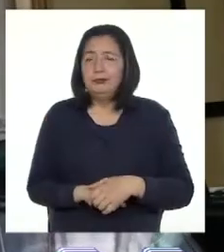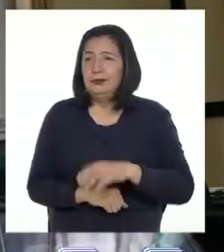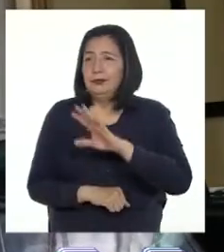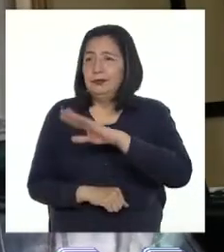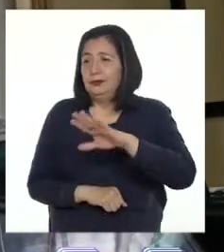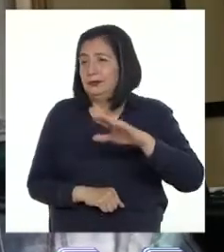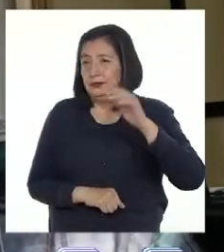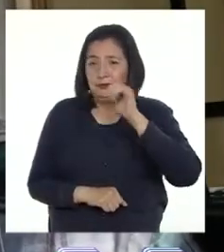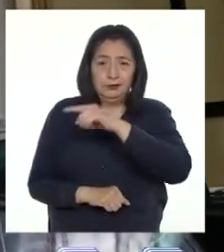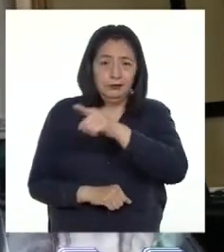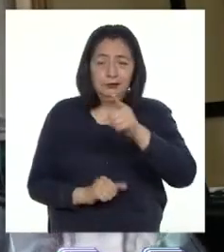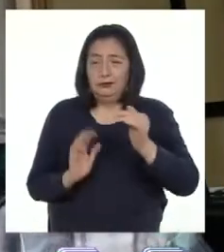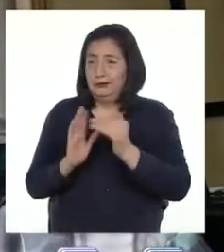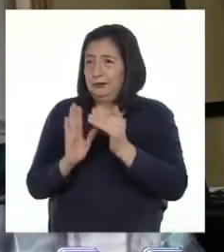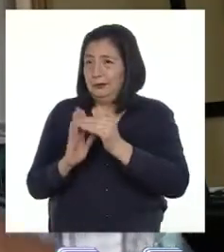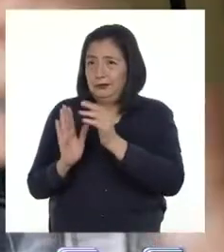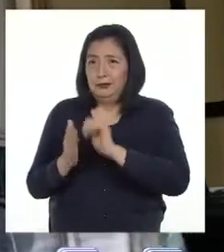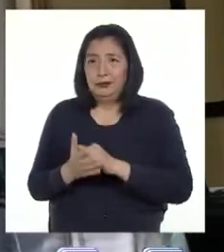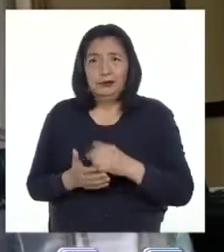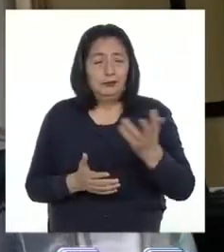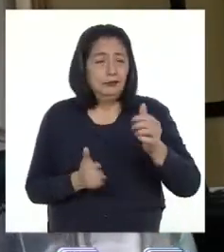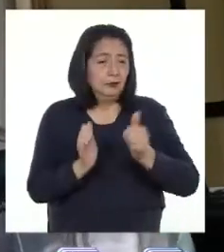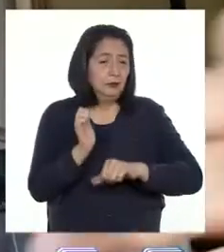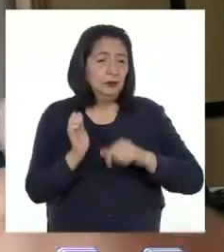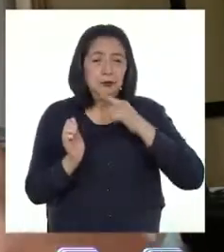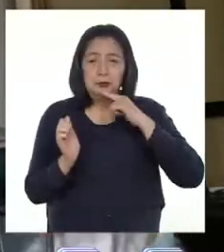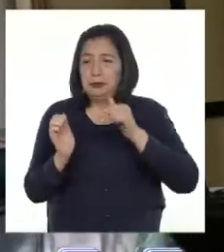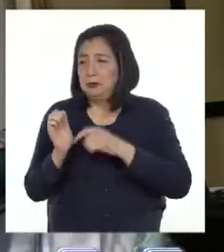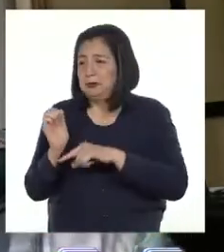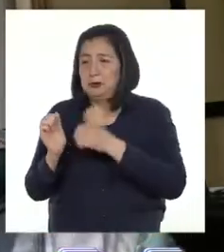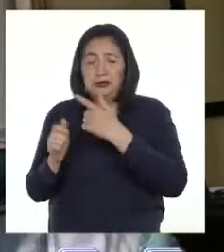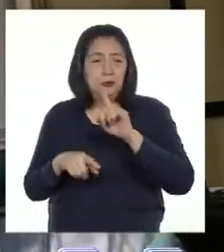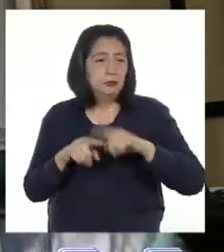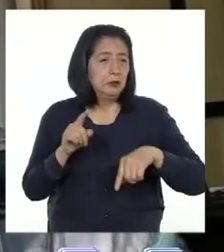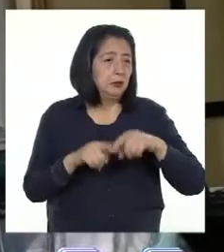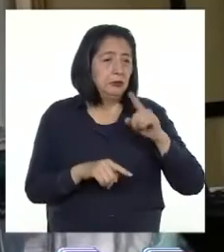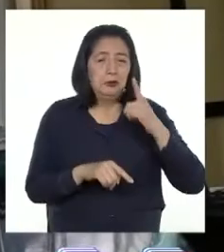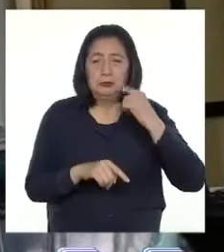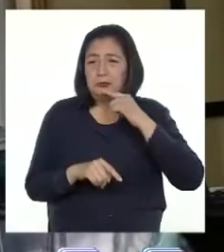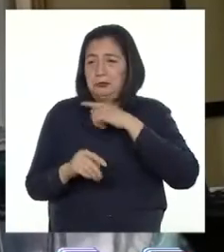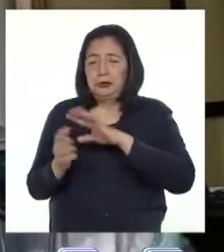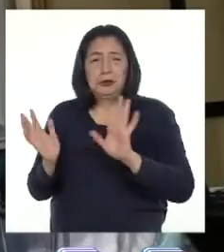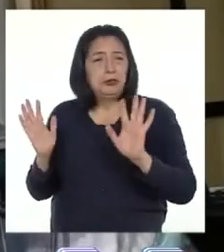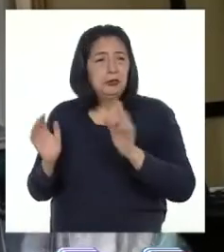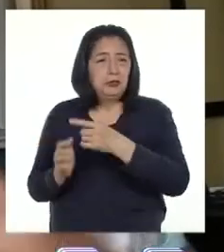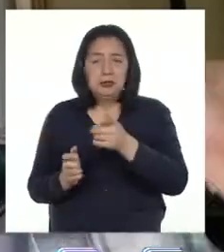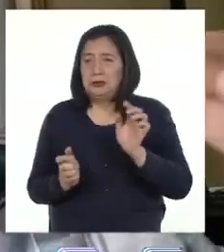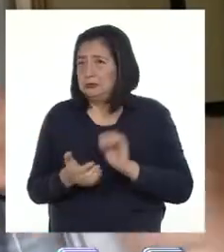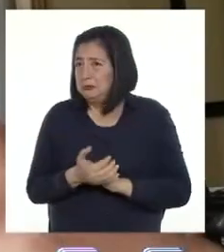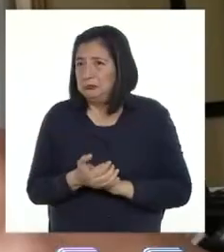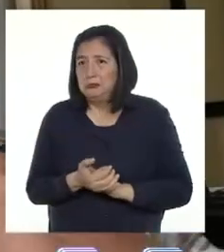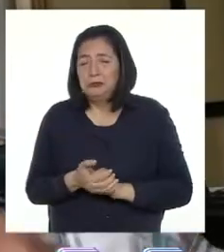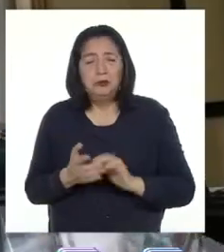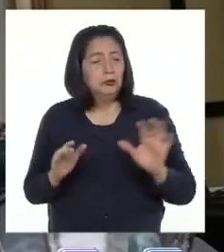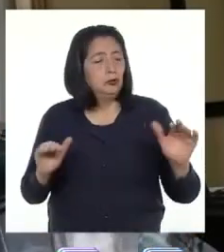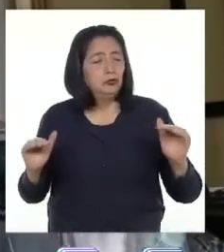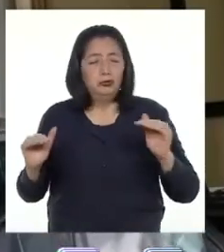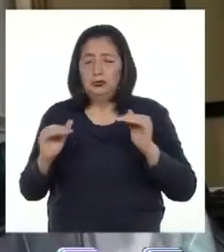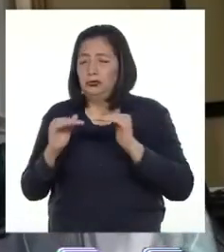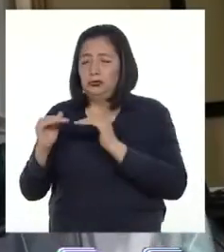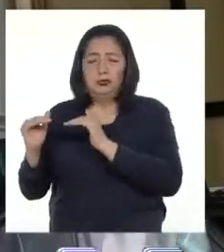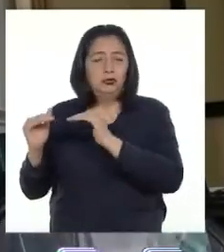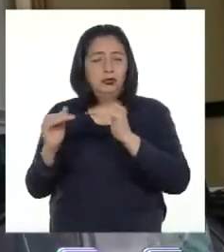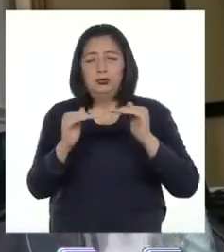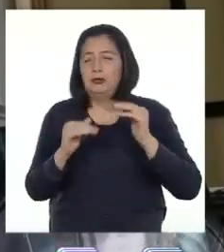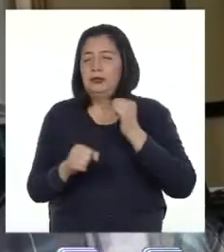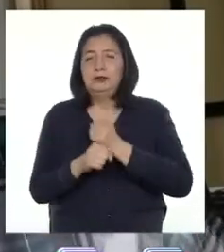chicos, ustedes en casa, tengan sus hermanos, hermanas, primos, sobrinos, lo que tengan, todos a trabajar